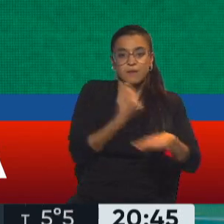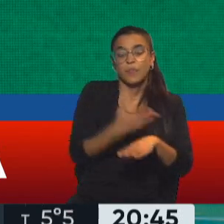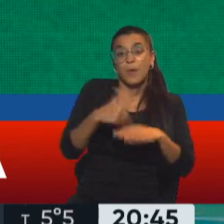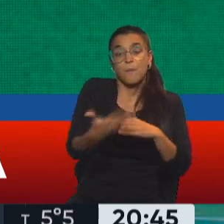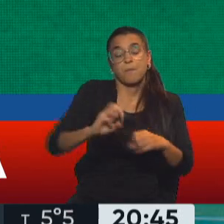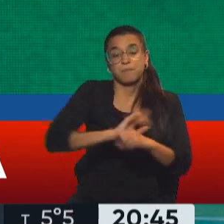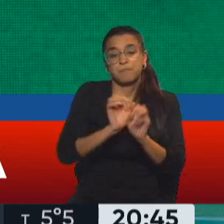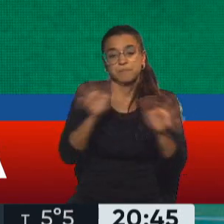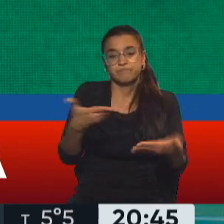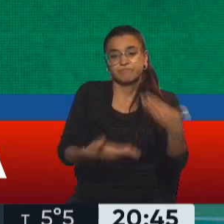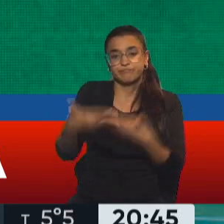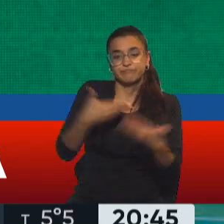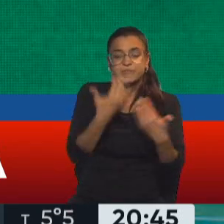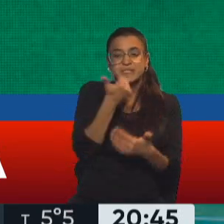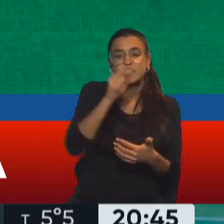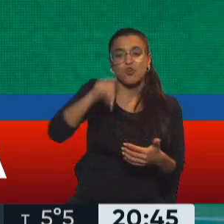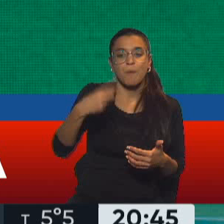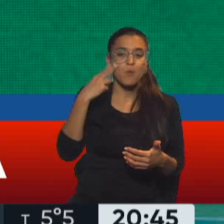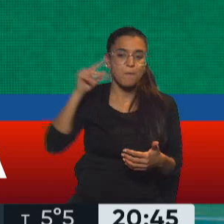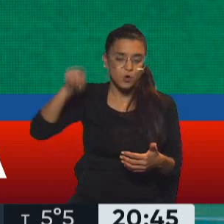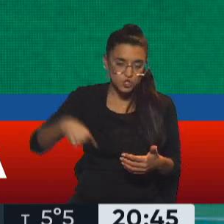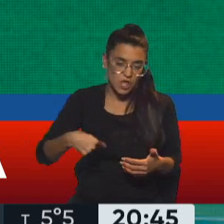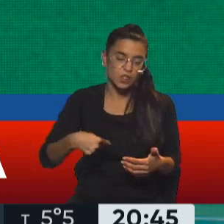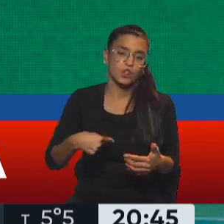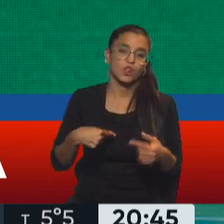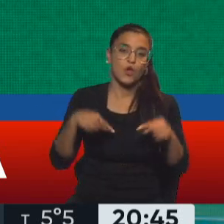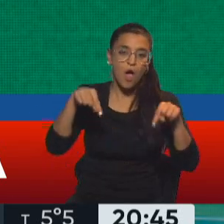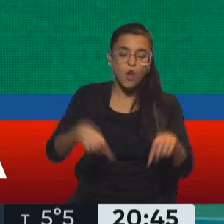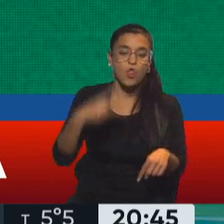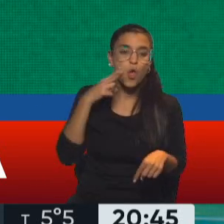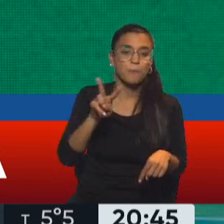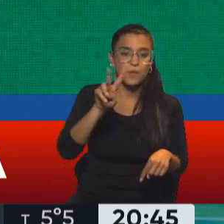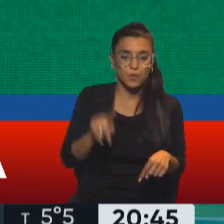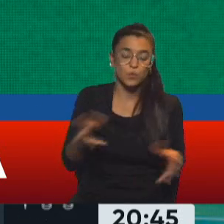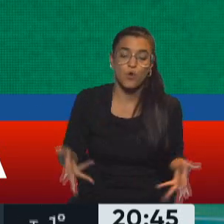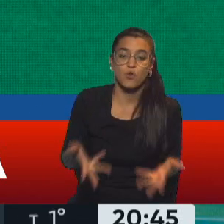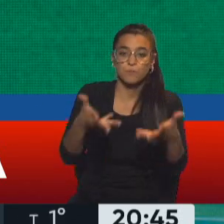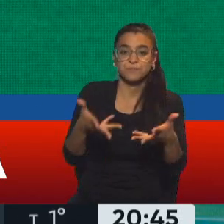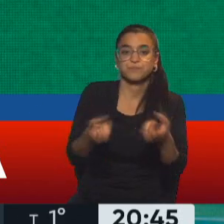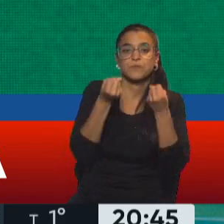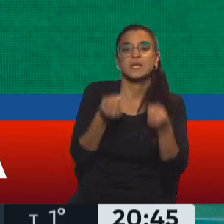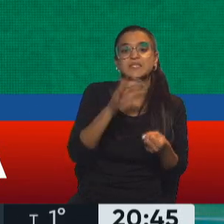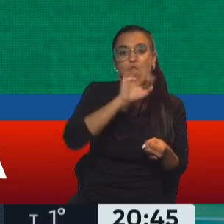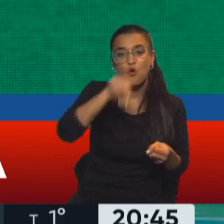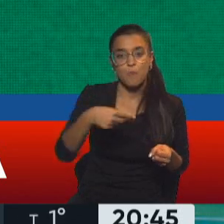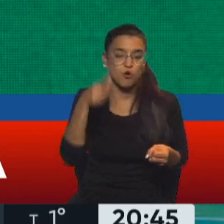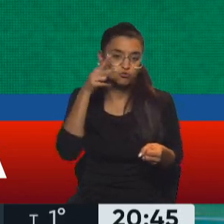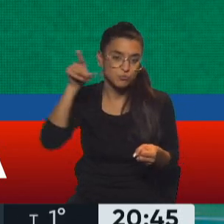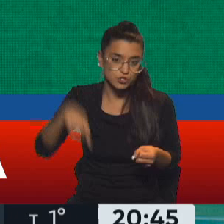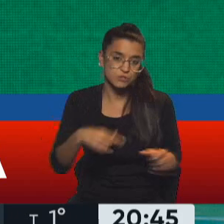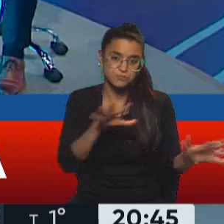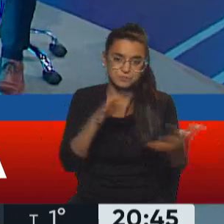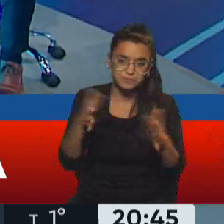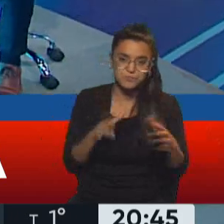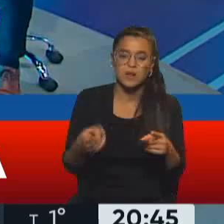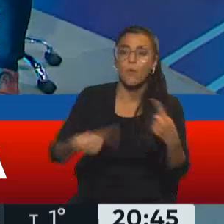pandemia, se retrotrae 6,9% y ahora, 2021, recuperamos, dice 0,8%, o sea que estamos más o menos